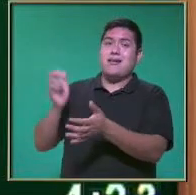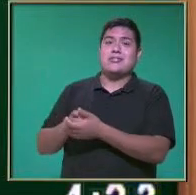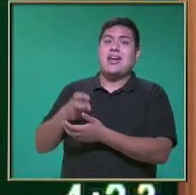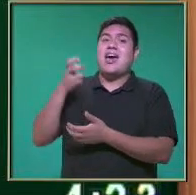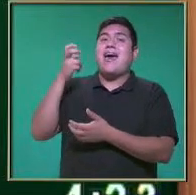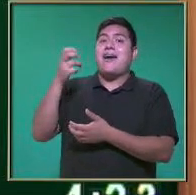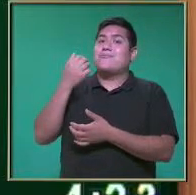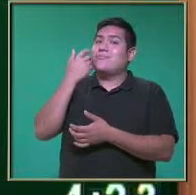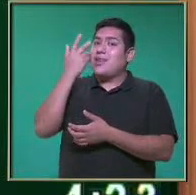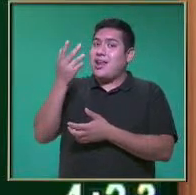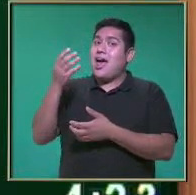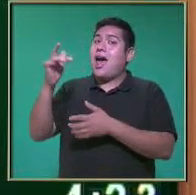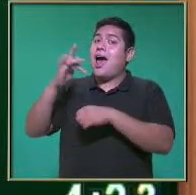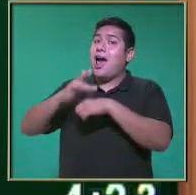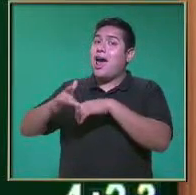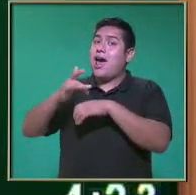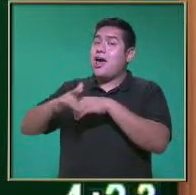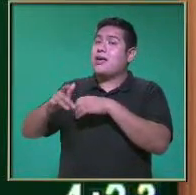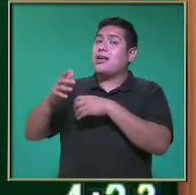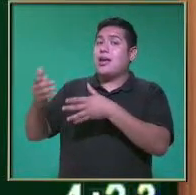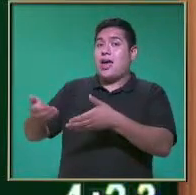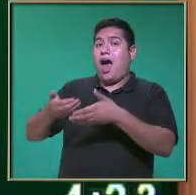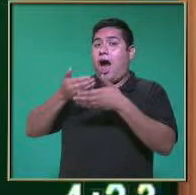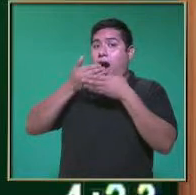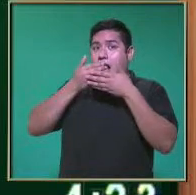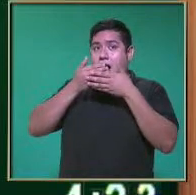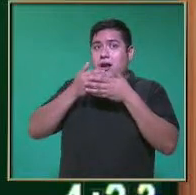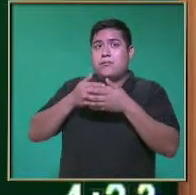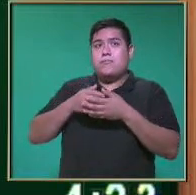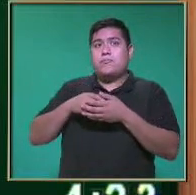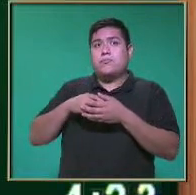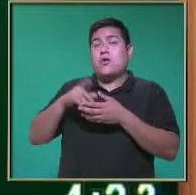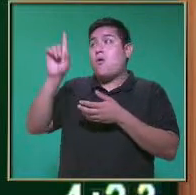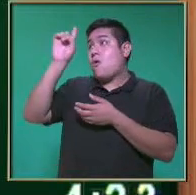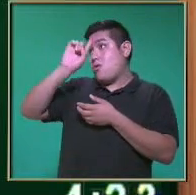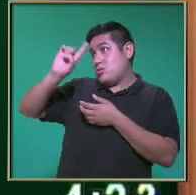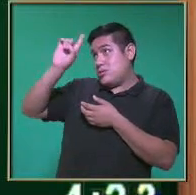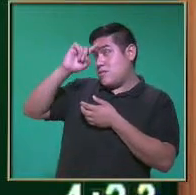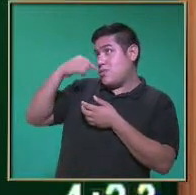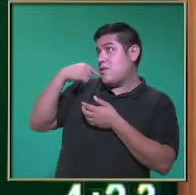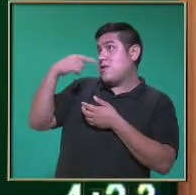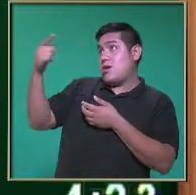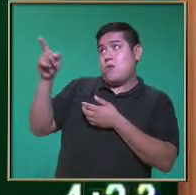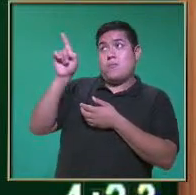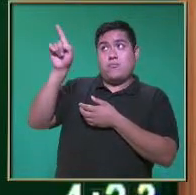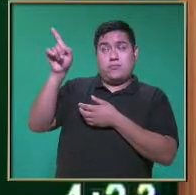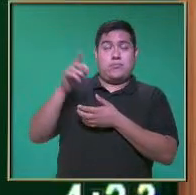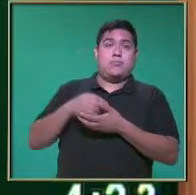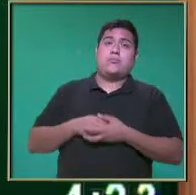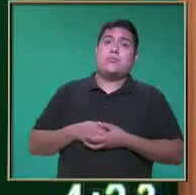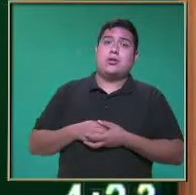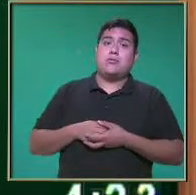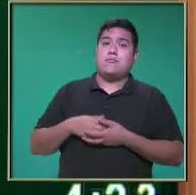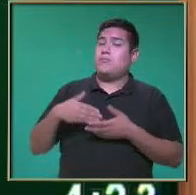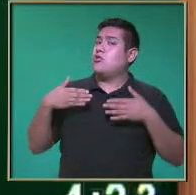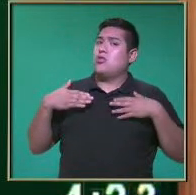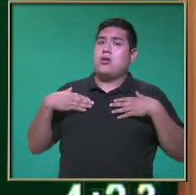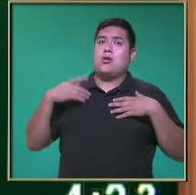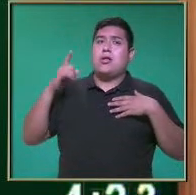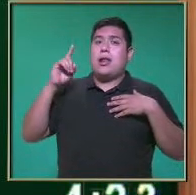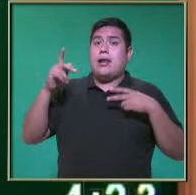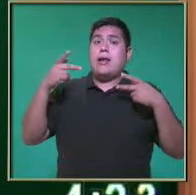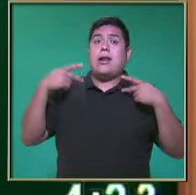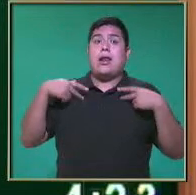quería. A cambio de tu queso, te daré un consejo para el futuro. No te confíes de